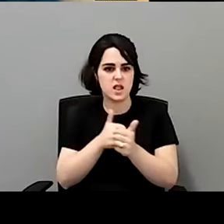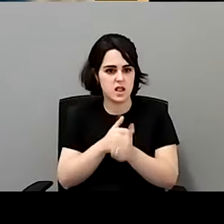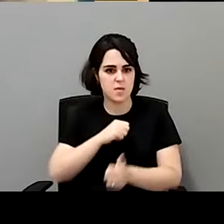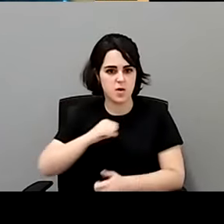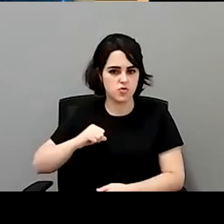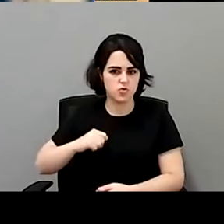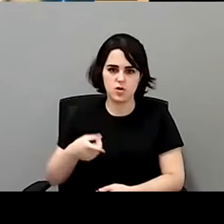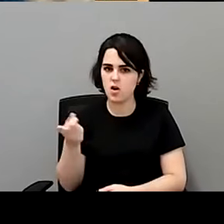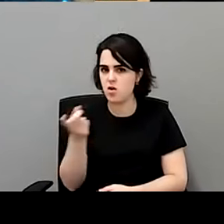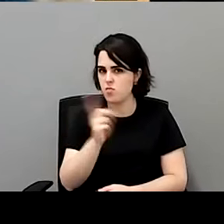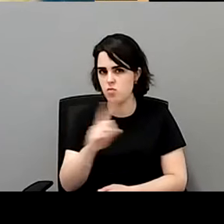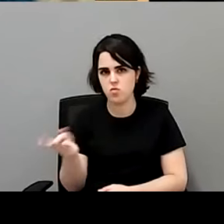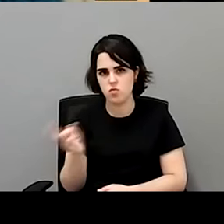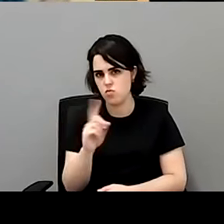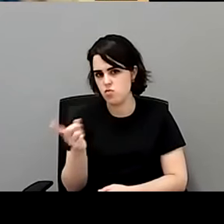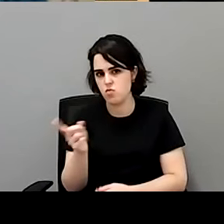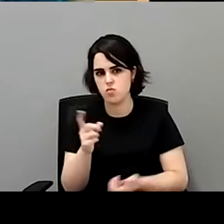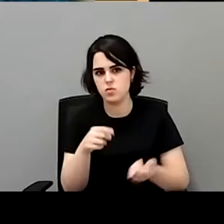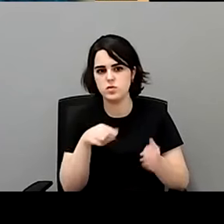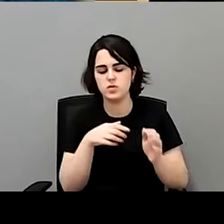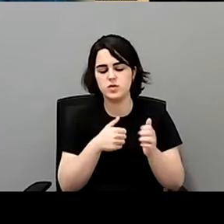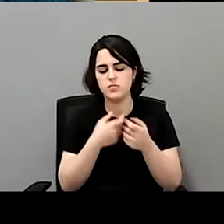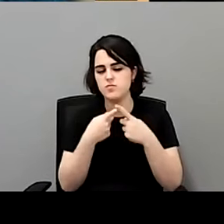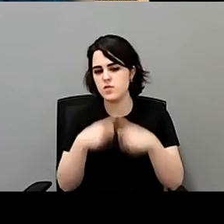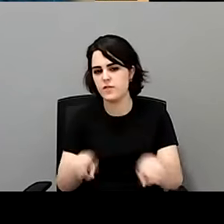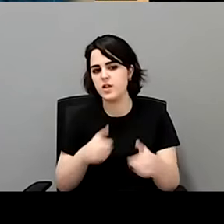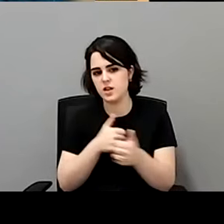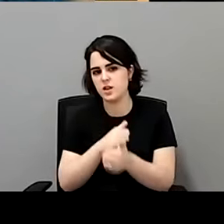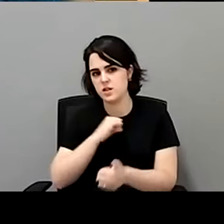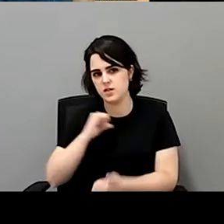No. Eso no es asistencia personal.